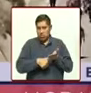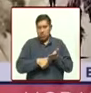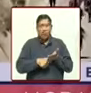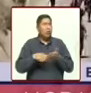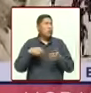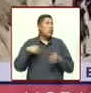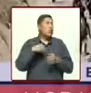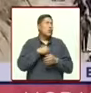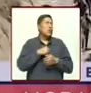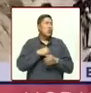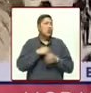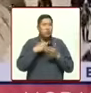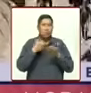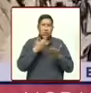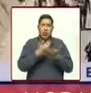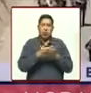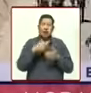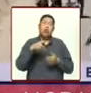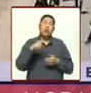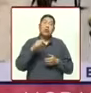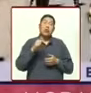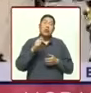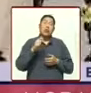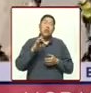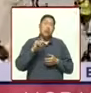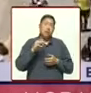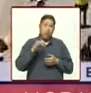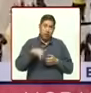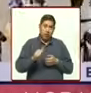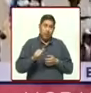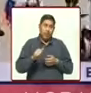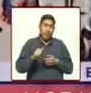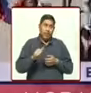acá, pernoctamos en Patacamaya, pasamos mañana Chica.